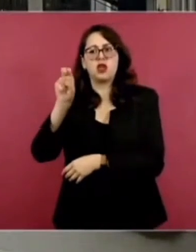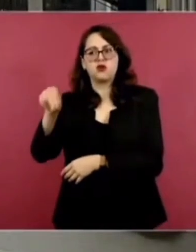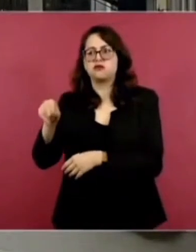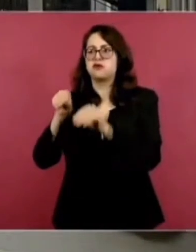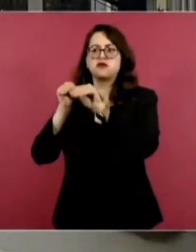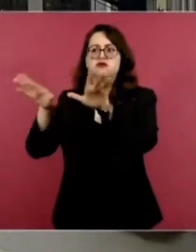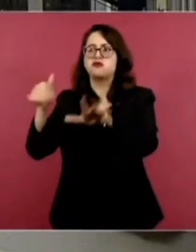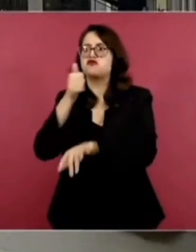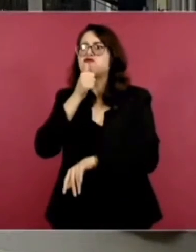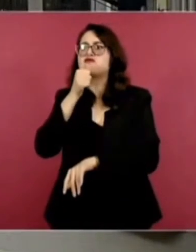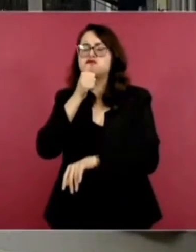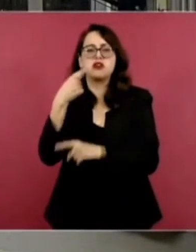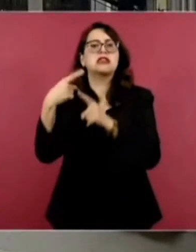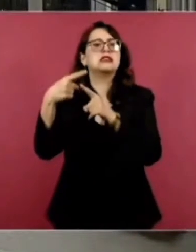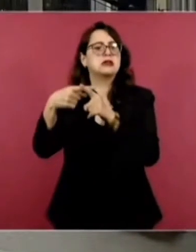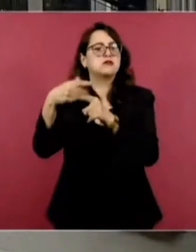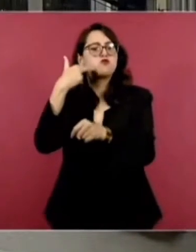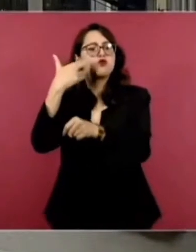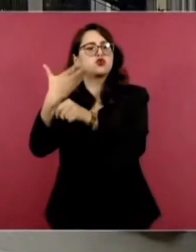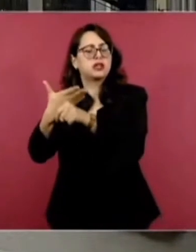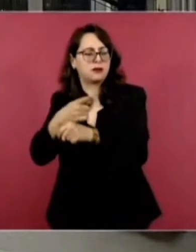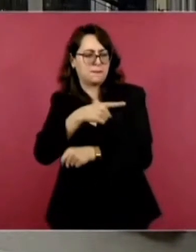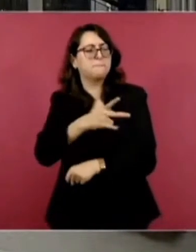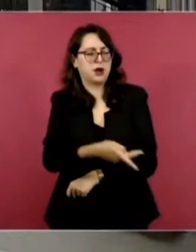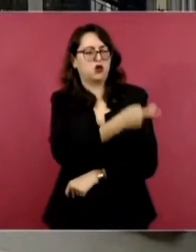De una vez, ¿no? Sabemos.